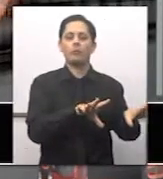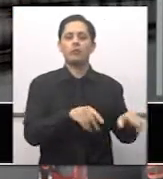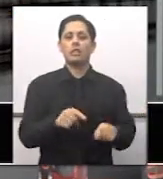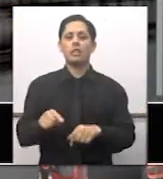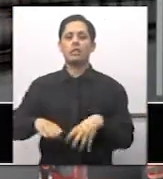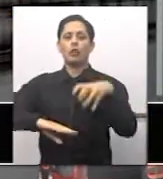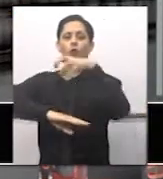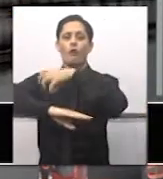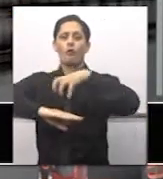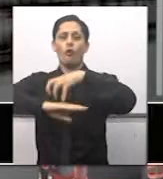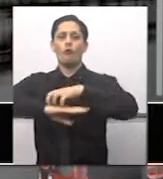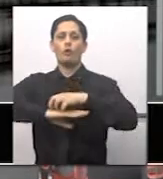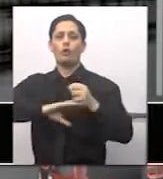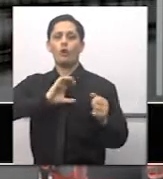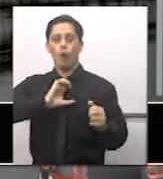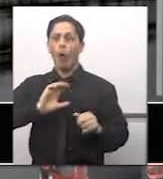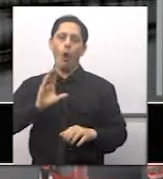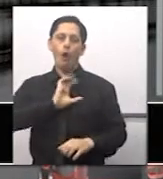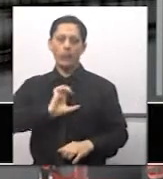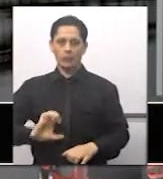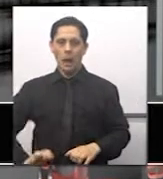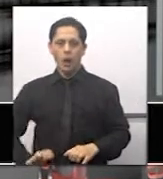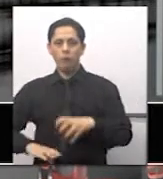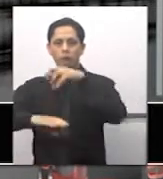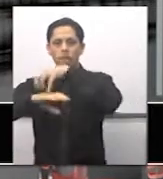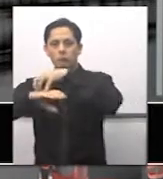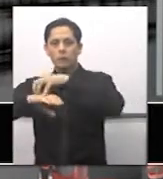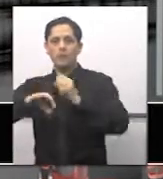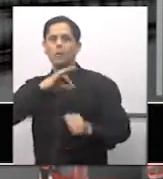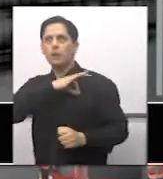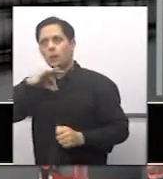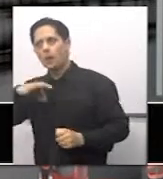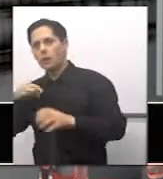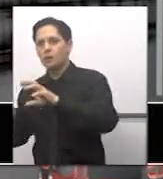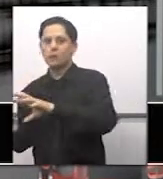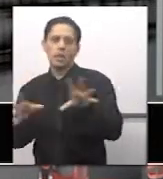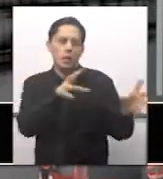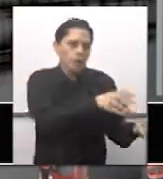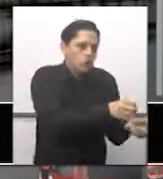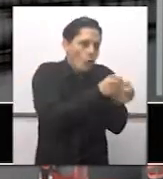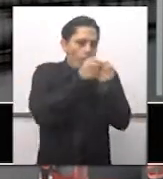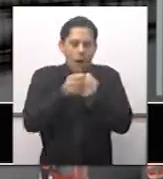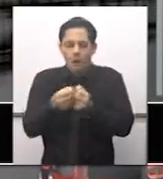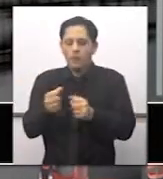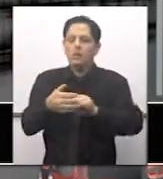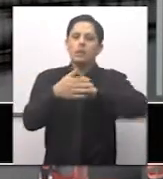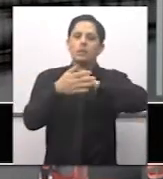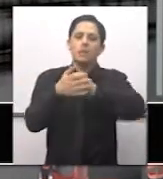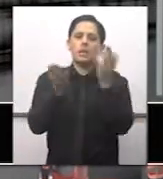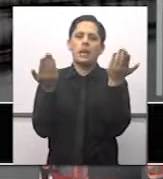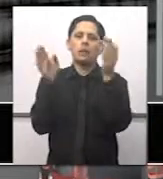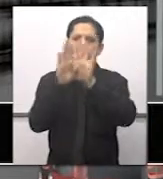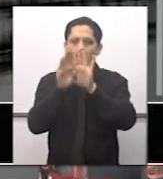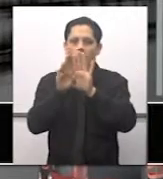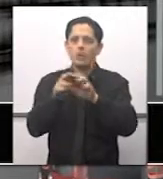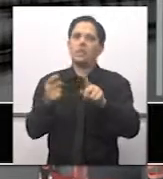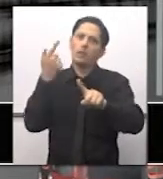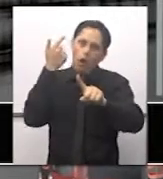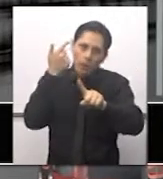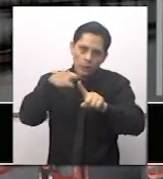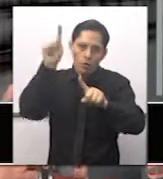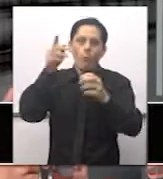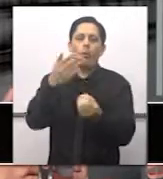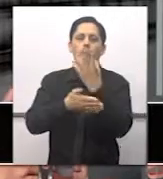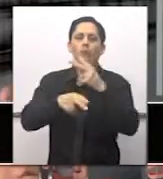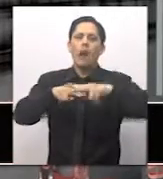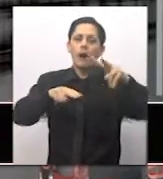de sus ministerios, tiene que retomar, tiene que clausurar, tiene que hacer una nueva licitación, volver, y esos son costos mayores.